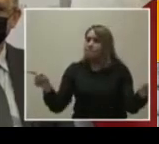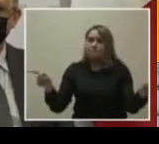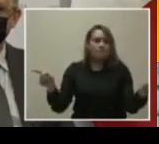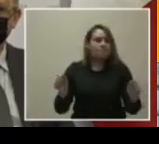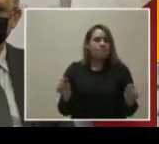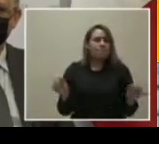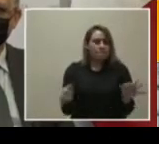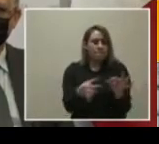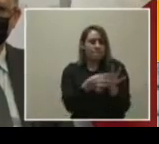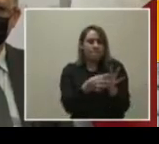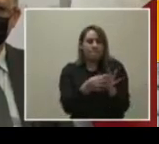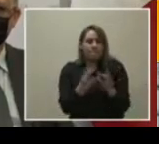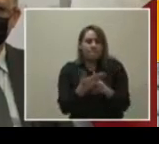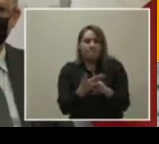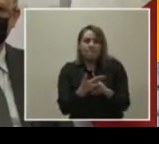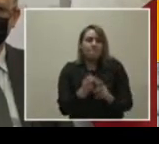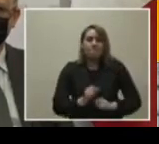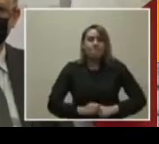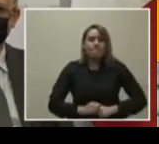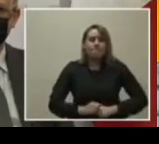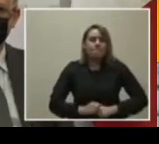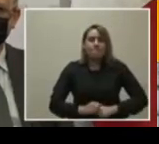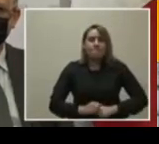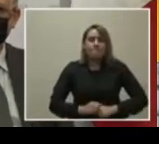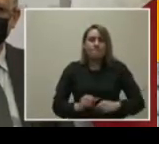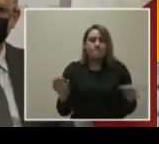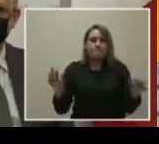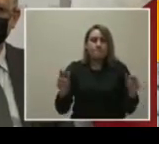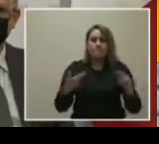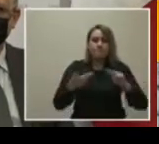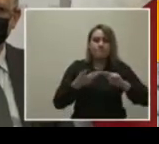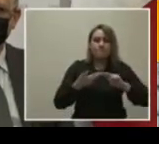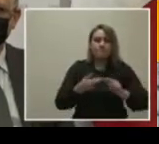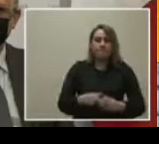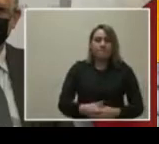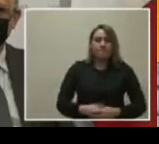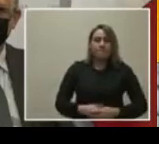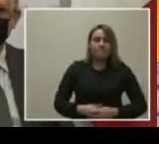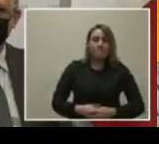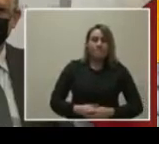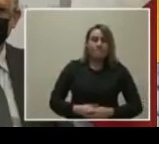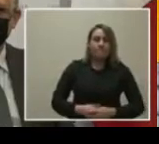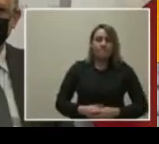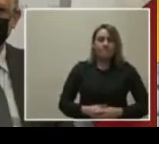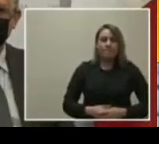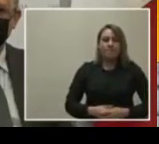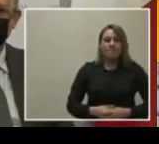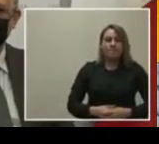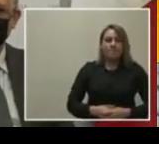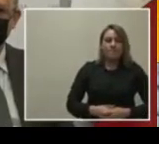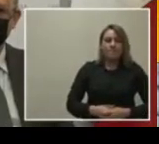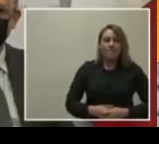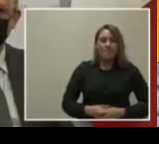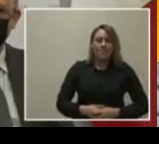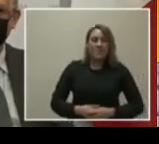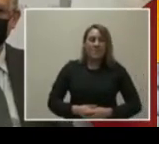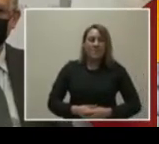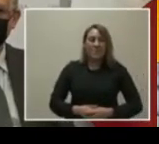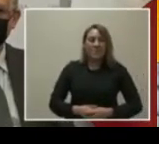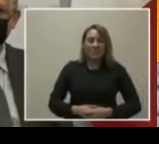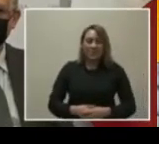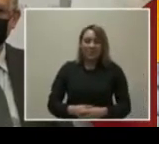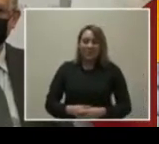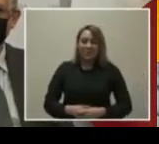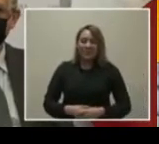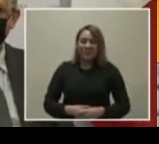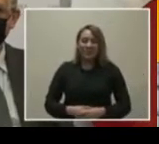considerando en el campo de lo deductivo, que es parte, desde luego, de siempre de las investigaciones. Ambos casos ocurrieron en el exterior de sus domicilios, en ambos